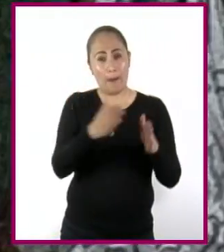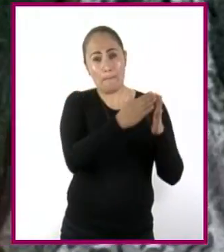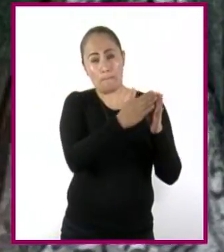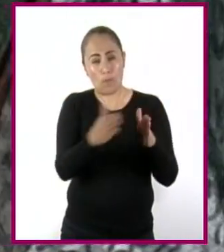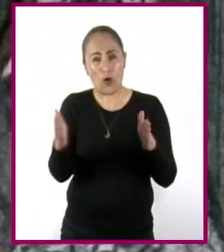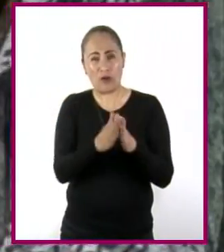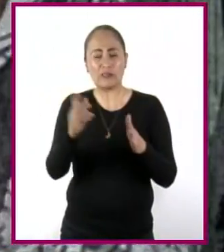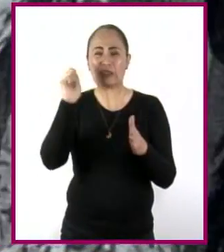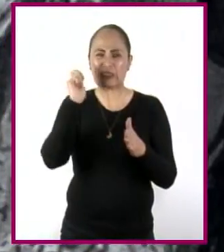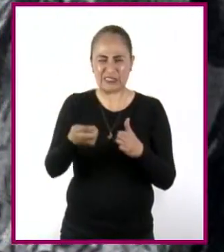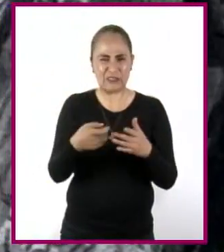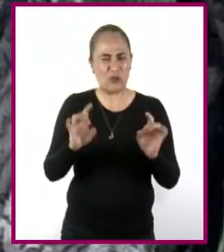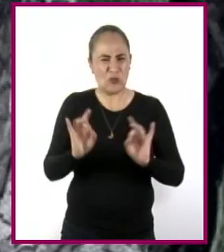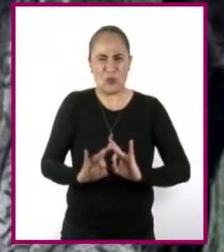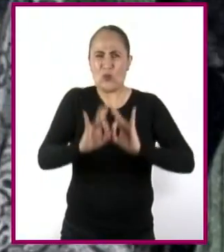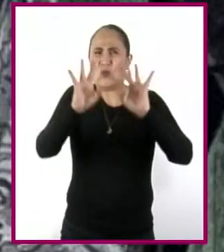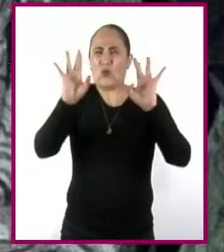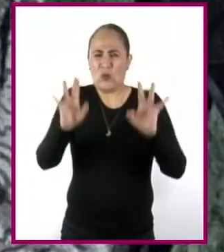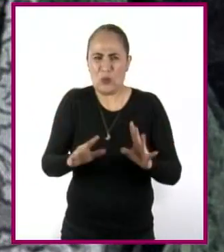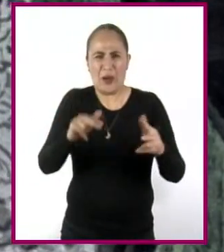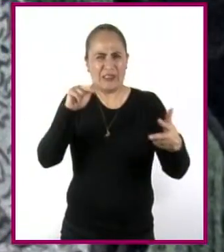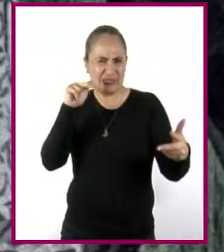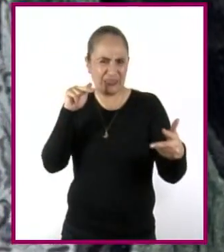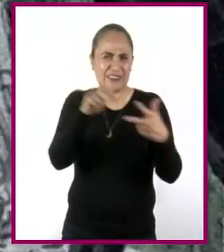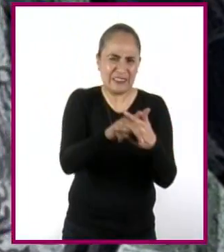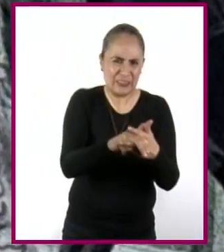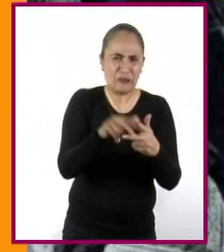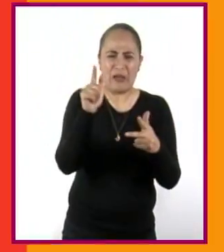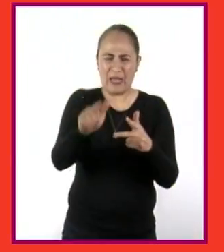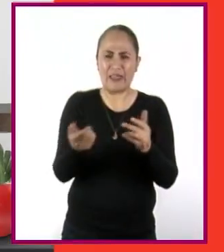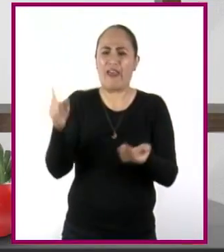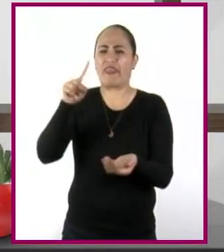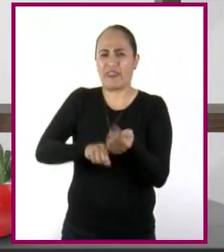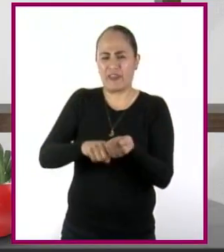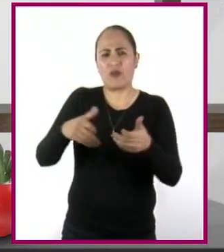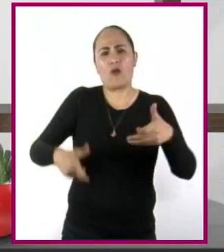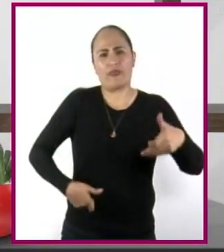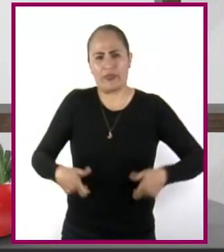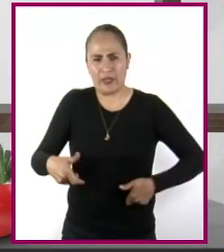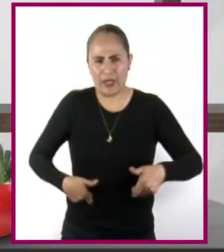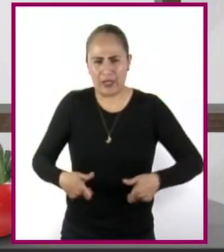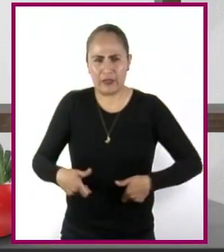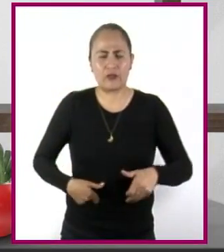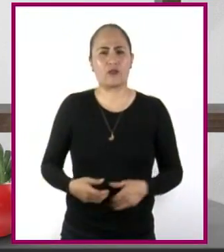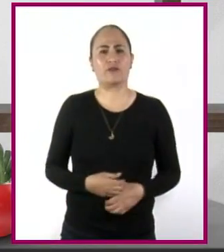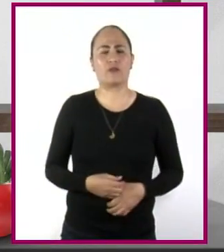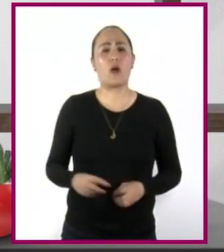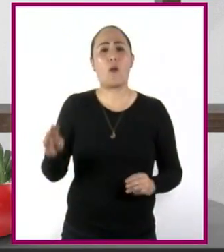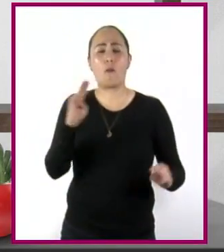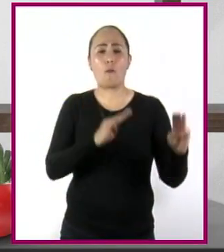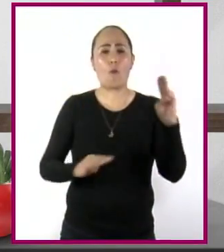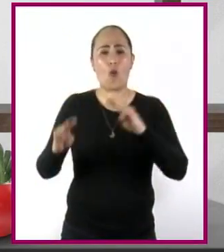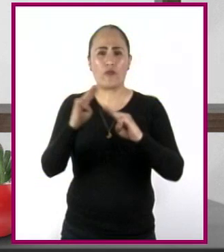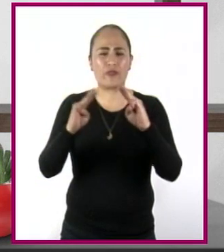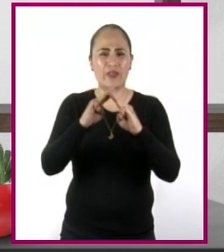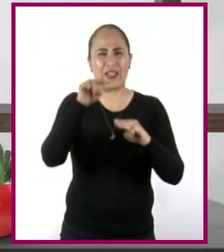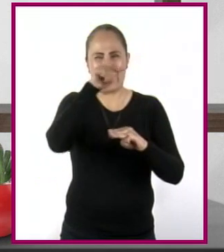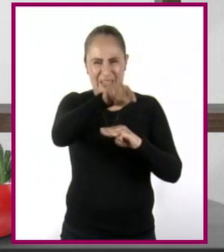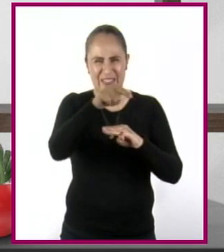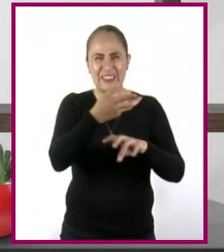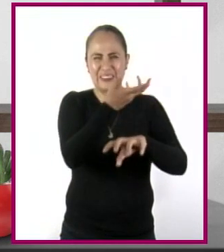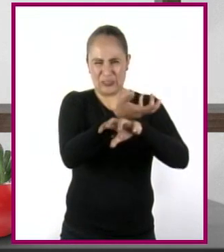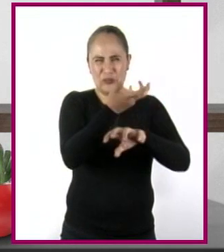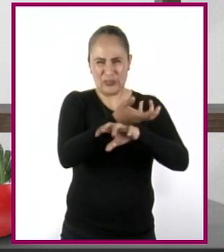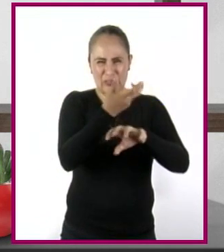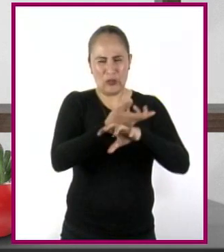un asesinato que tendrá lugar en un teatro. El Monte Rushmore es un emblema de la historia de Estados Unidos